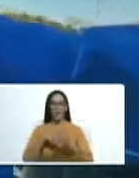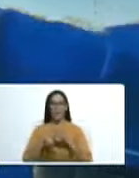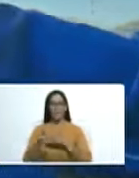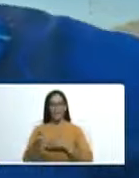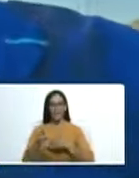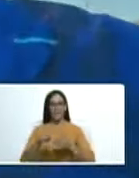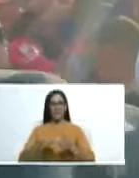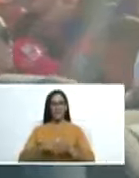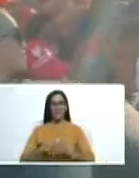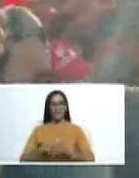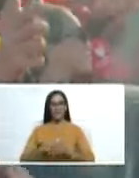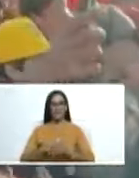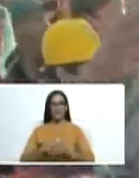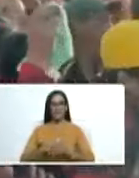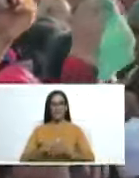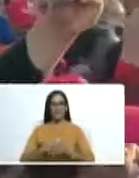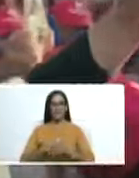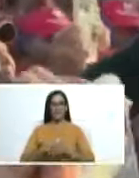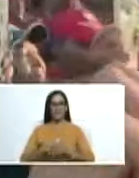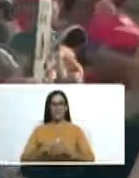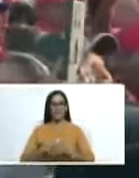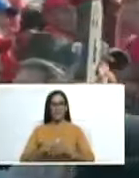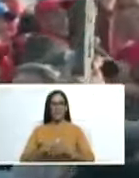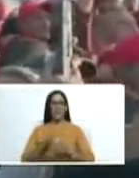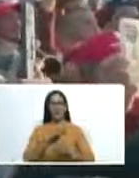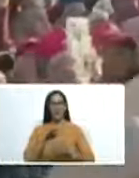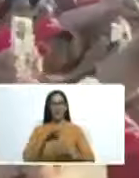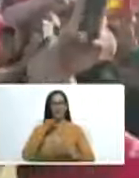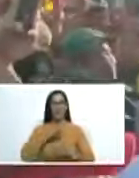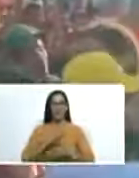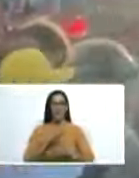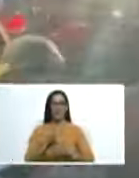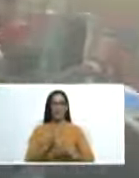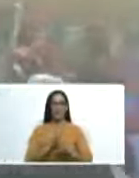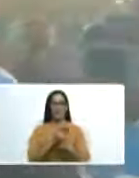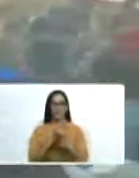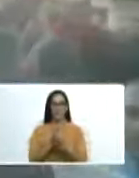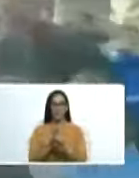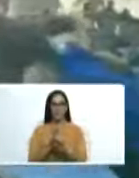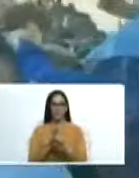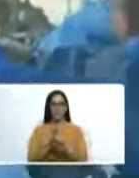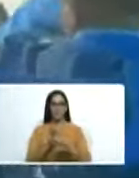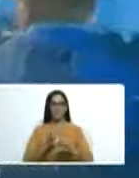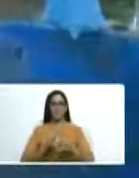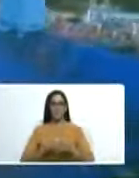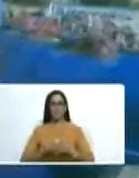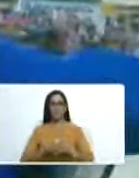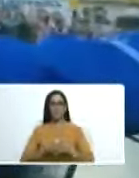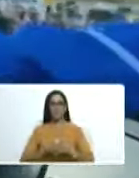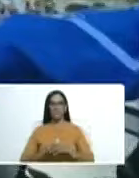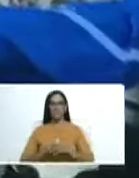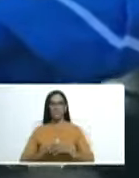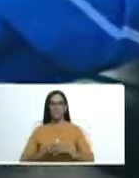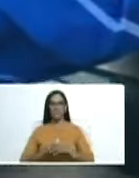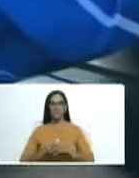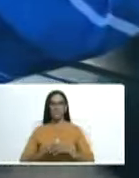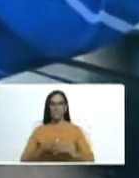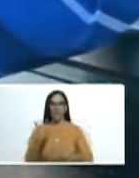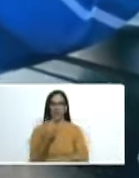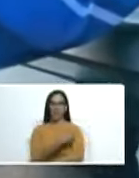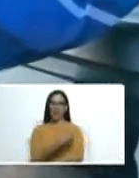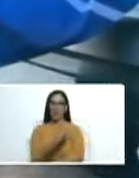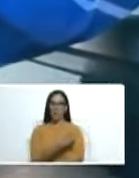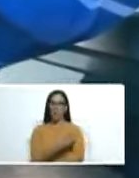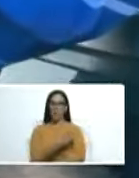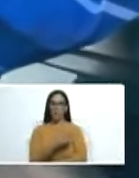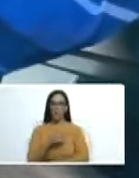inadvertido. Nosotros estábamos en cuarentena. las vacunas todavía no